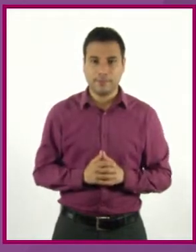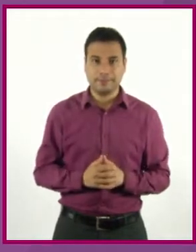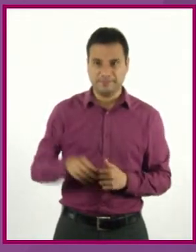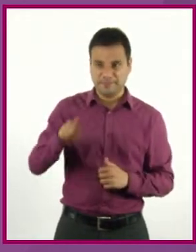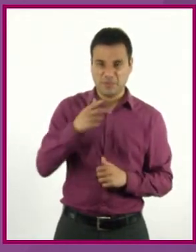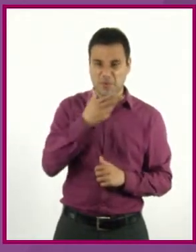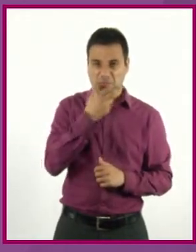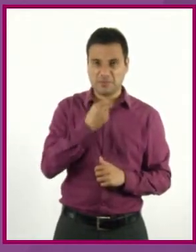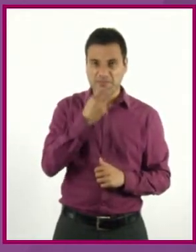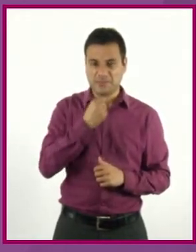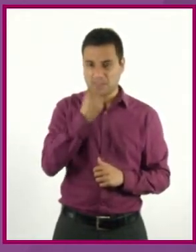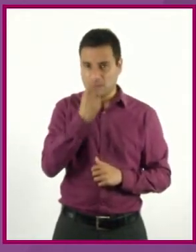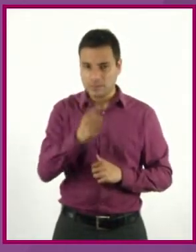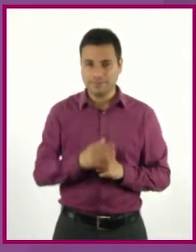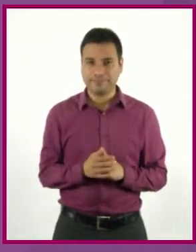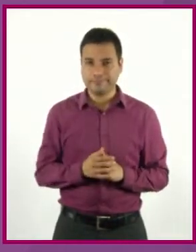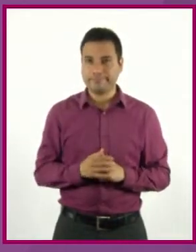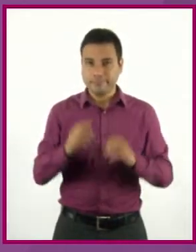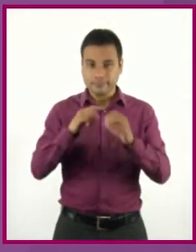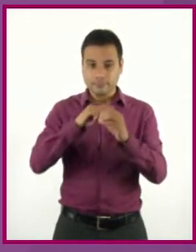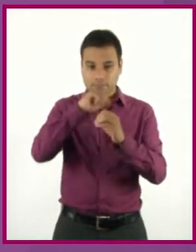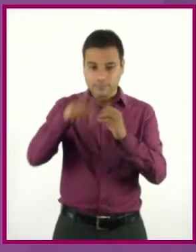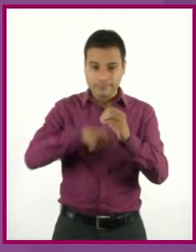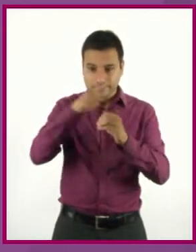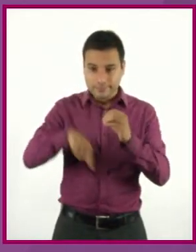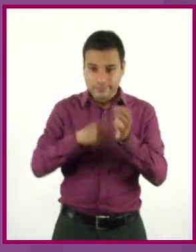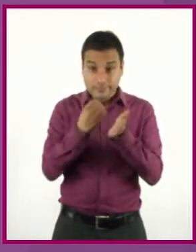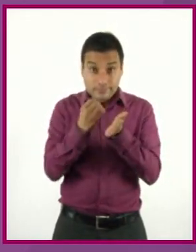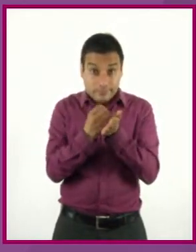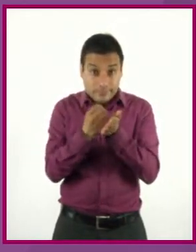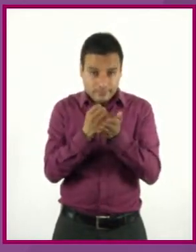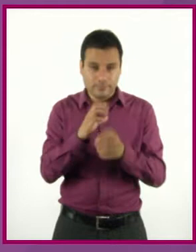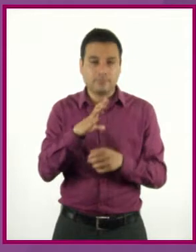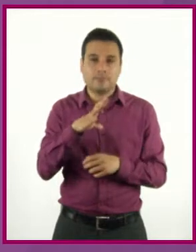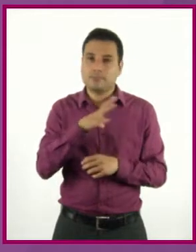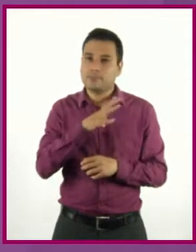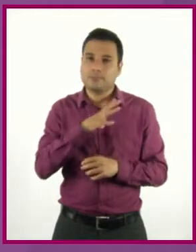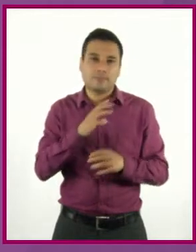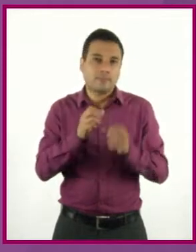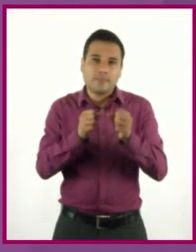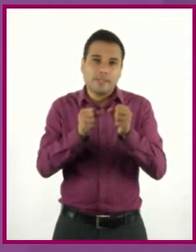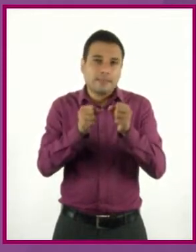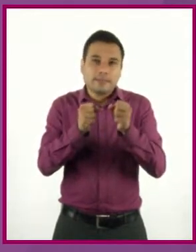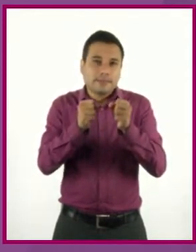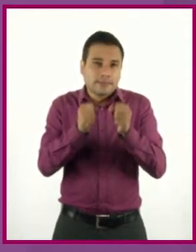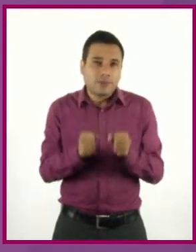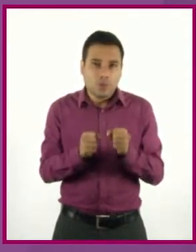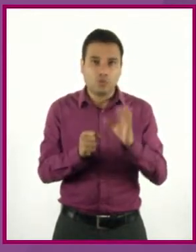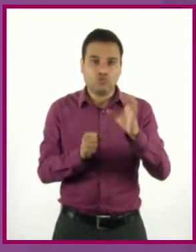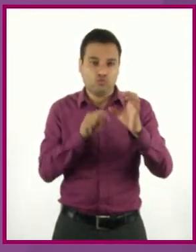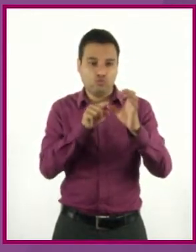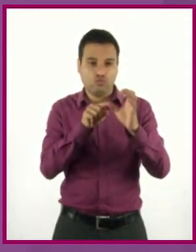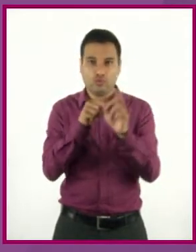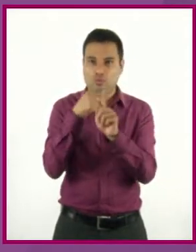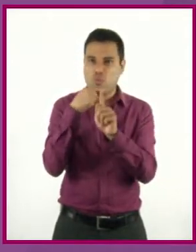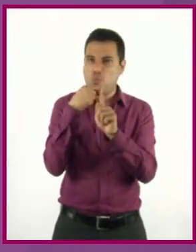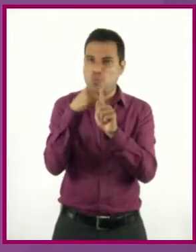Rutherford concluyó que dentro de los átomos de oro debía haber corpúsculos muy pesados de carga